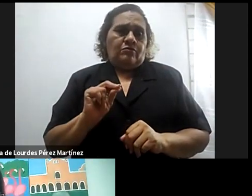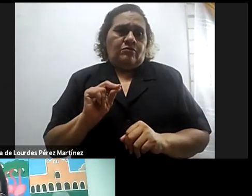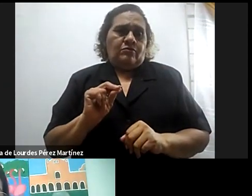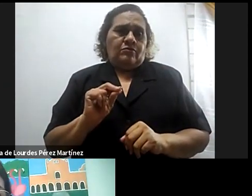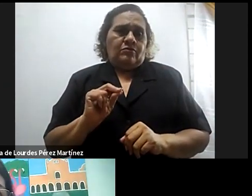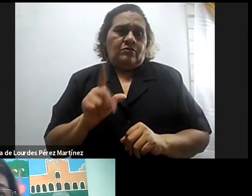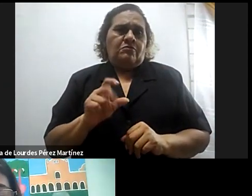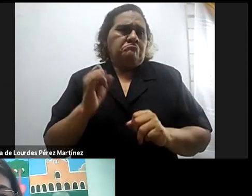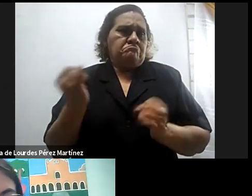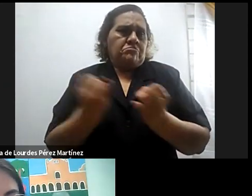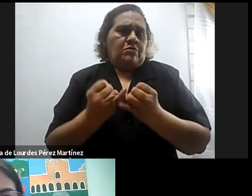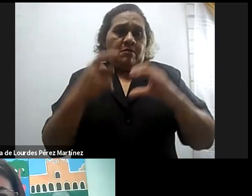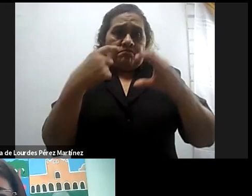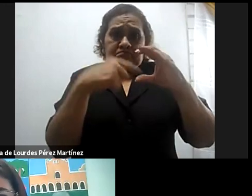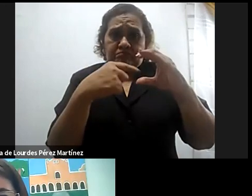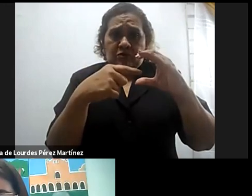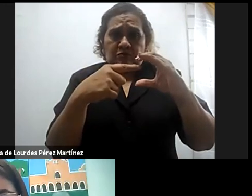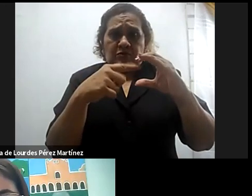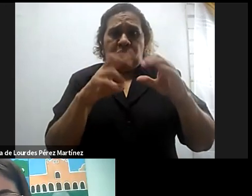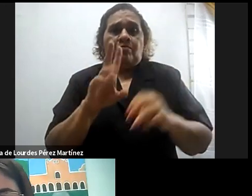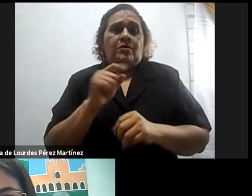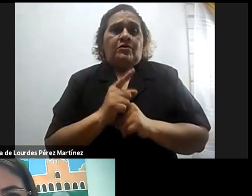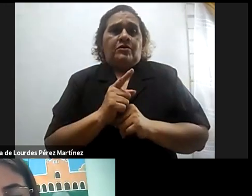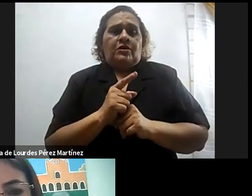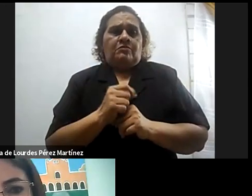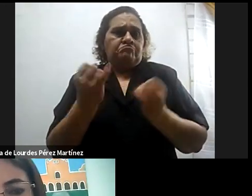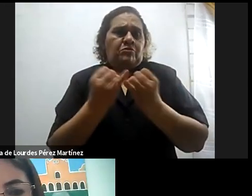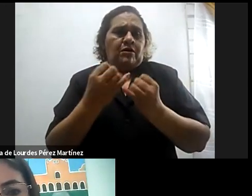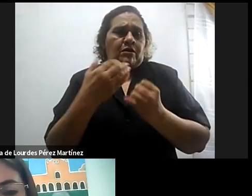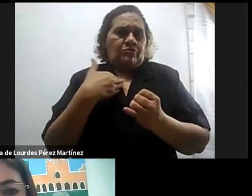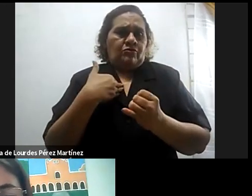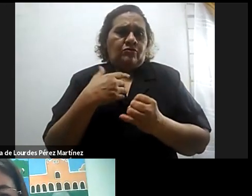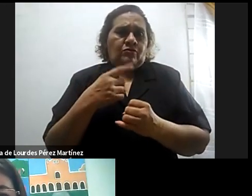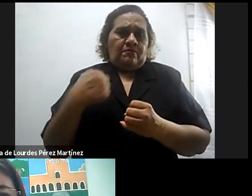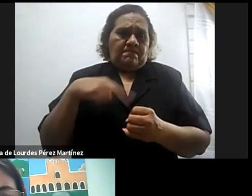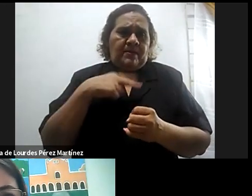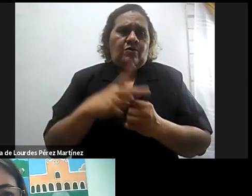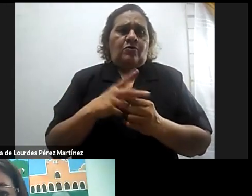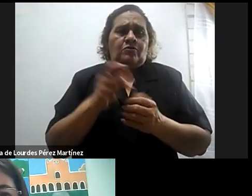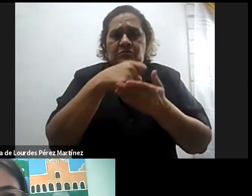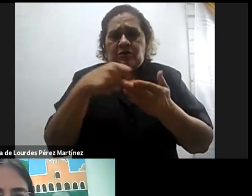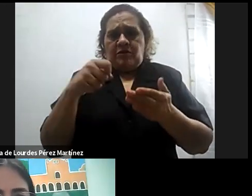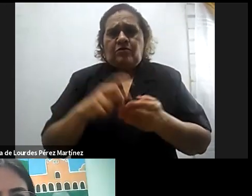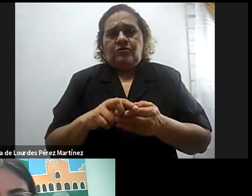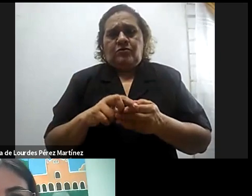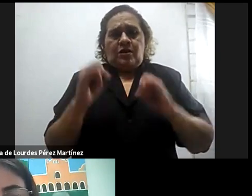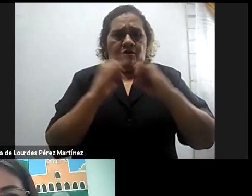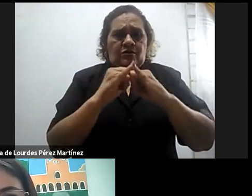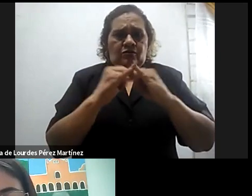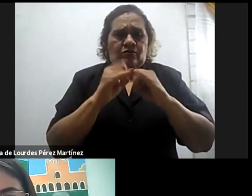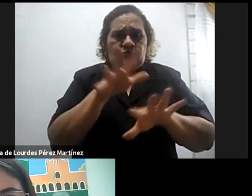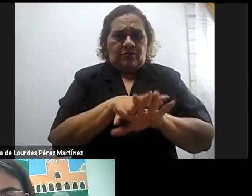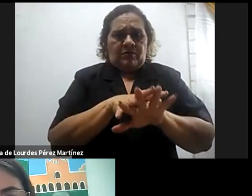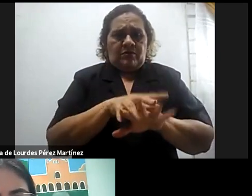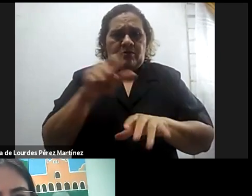está el correo que ya nos proporcionó la licenciada, pero si quieren hablarnos a nosotros al IPDEI o también escribirnos a nosotros y ser el enlace con